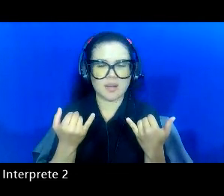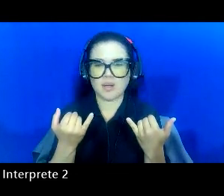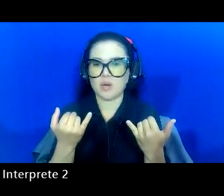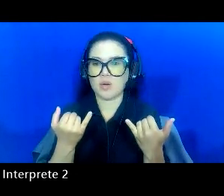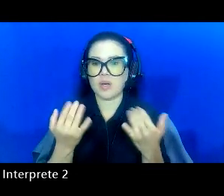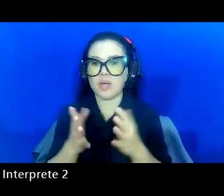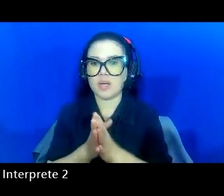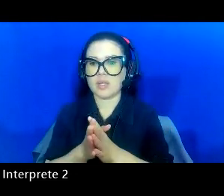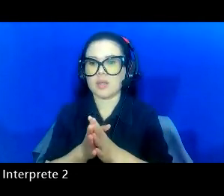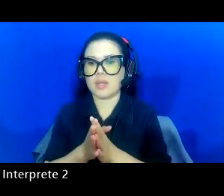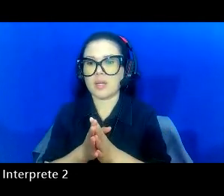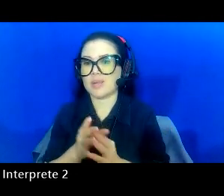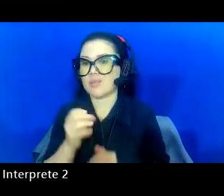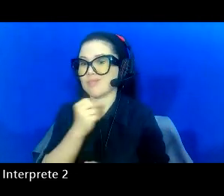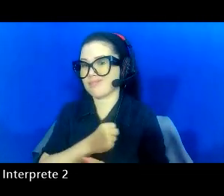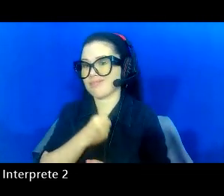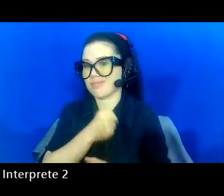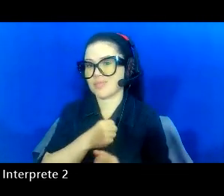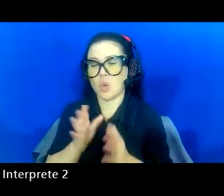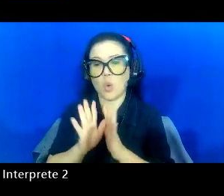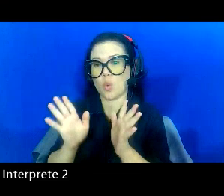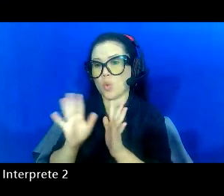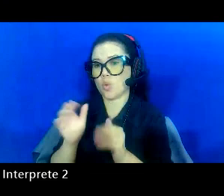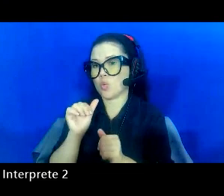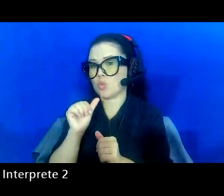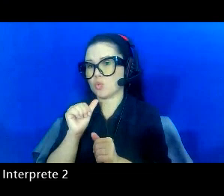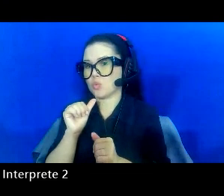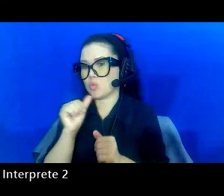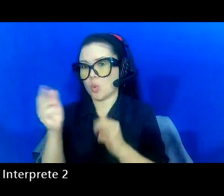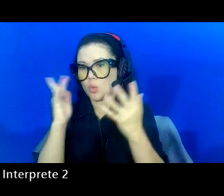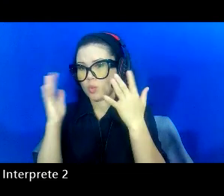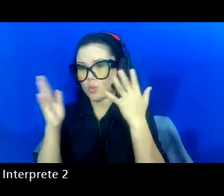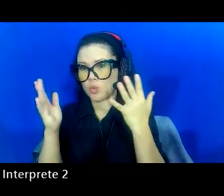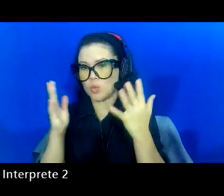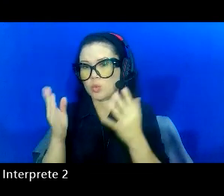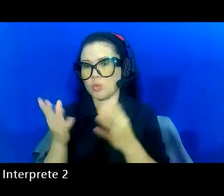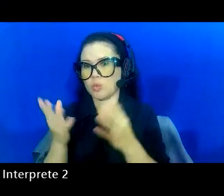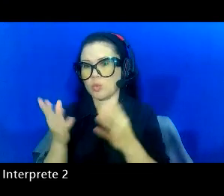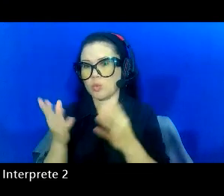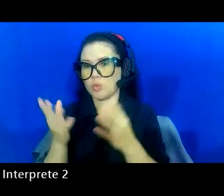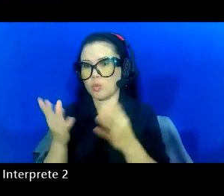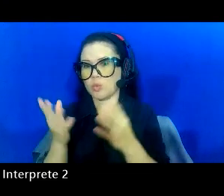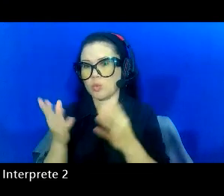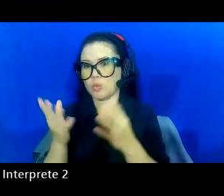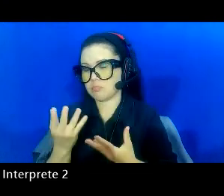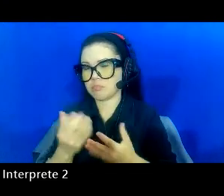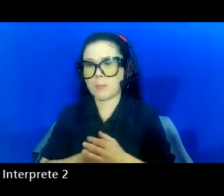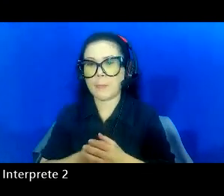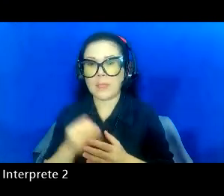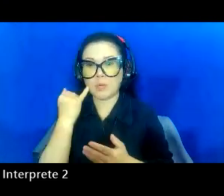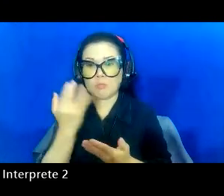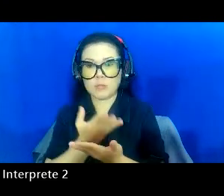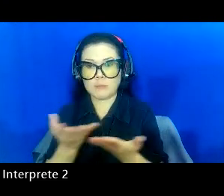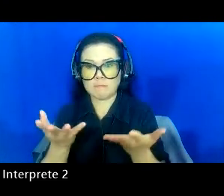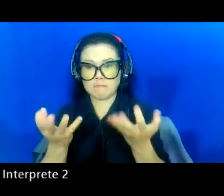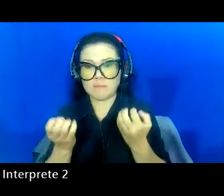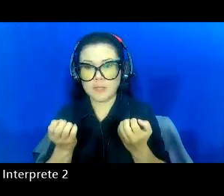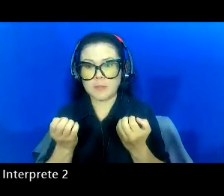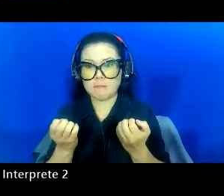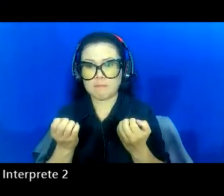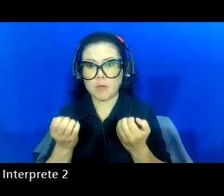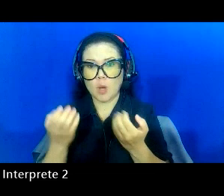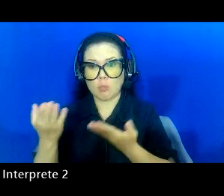traído. Pero no, sí, para eso está nuestro espacio. Así que, ¿verdad? Sí, entonces, ¿quiere presentar alguna moción? Quisiera presentar